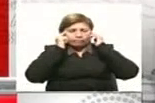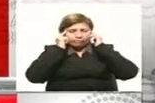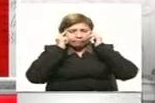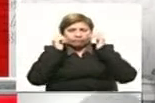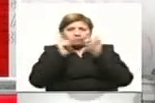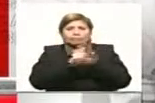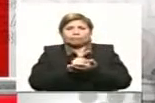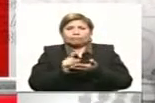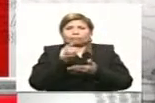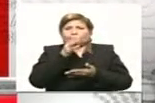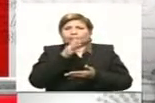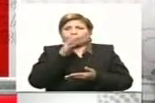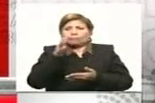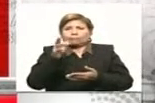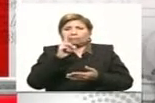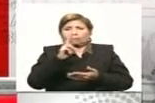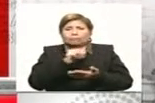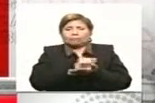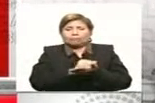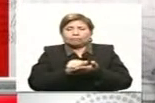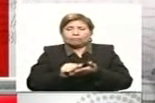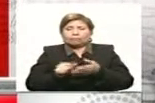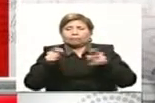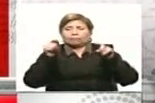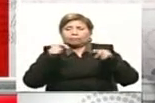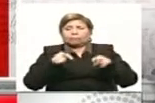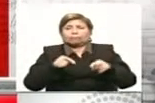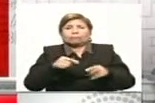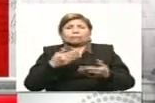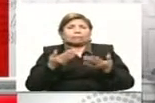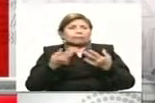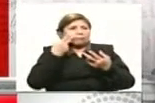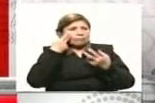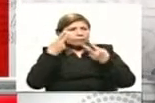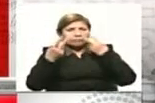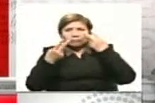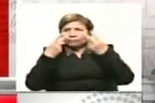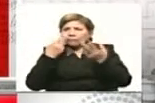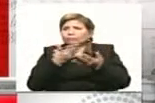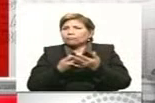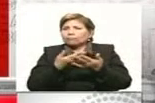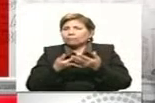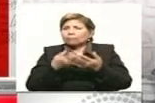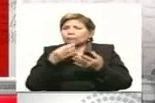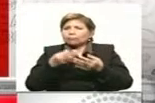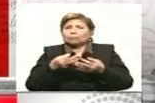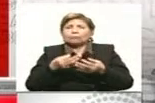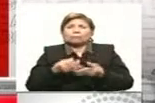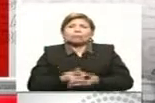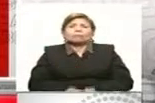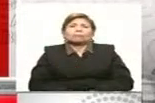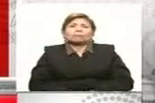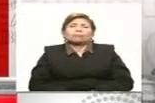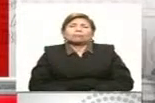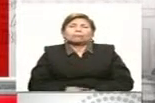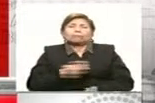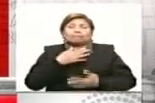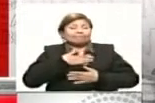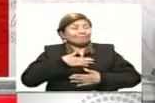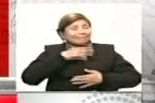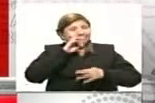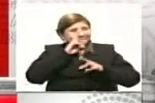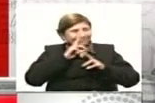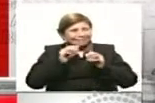semana de representación, es el segundo mes que estoy por acá, y he ido, incito, así como una oportunidad tuve el honor